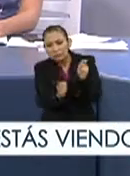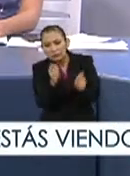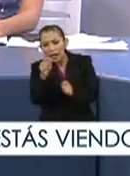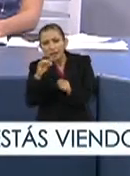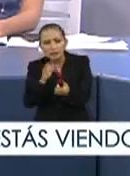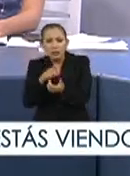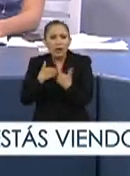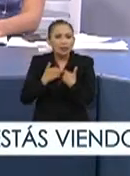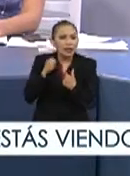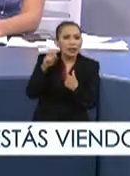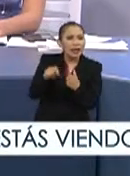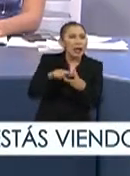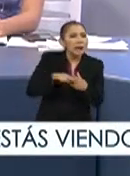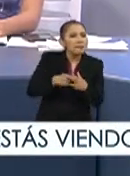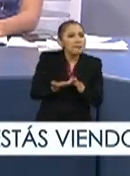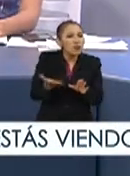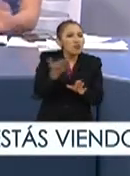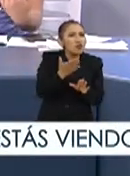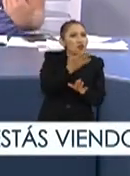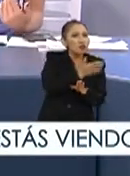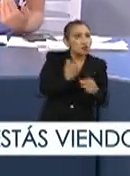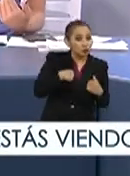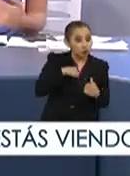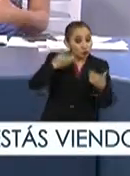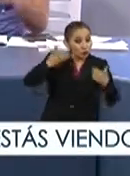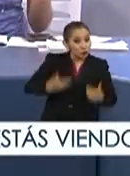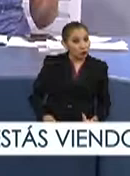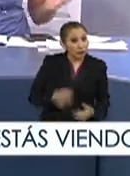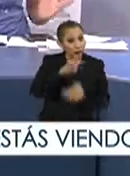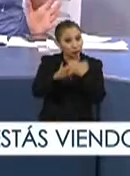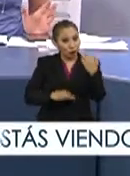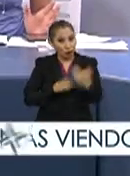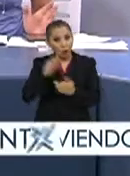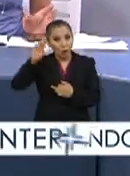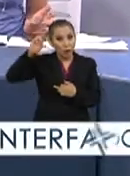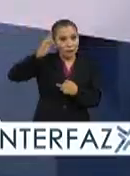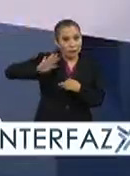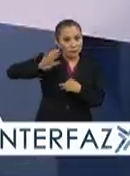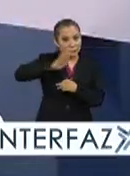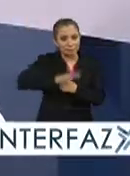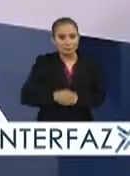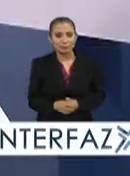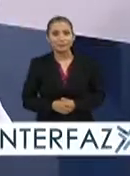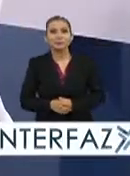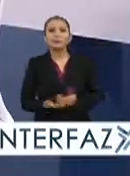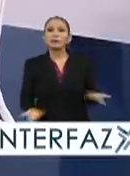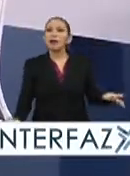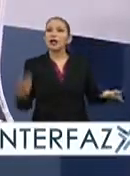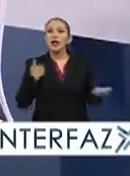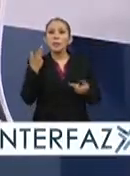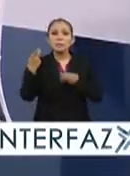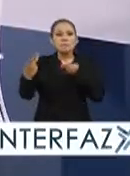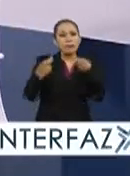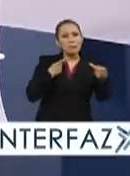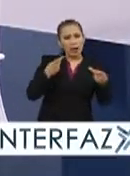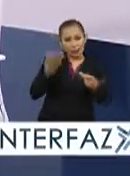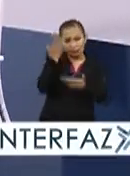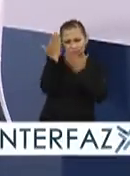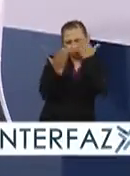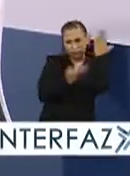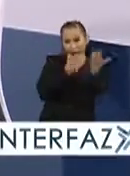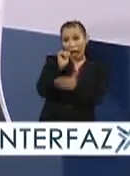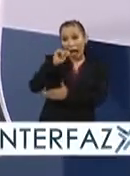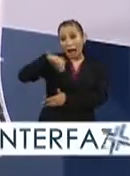más a entender el origen de nosotros y de todo el universo. La preparación de los